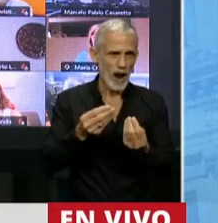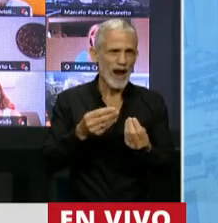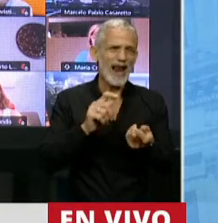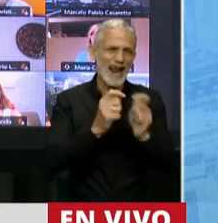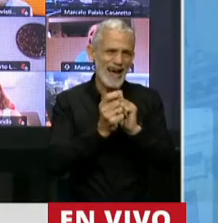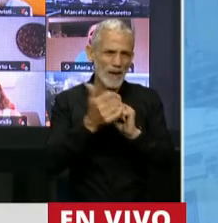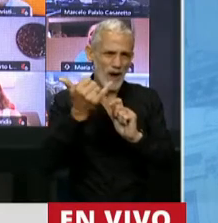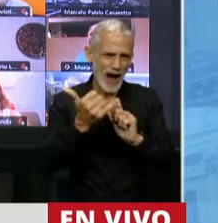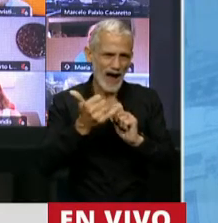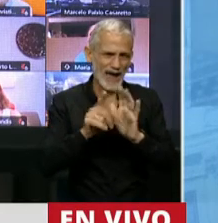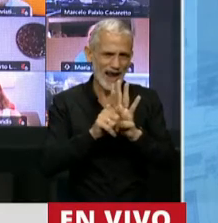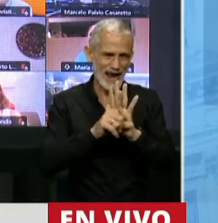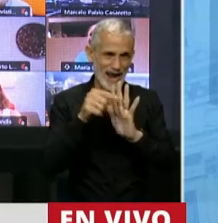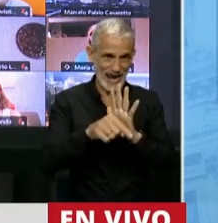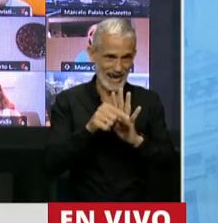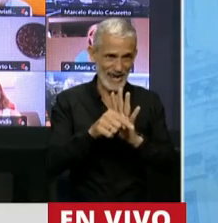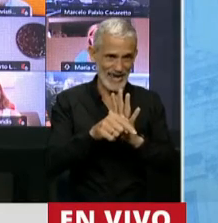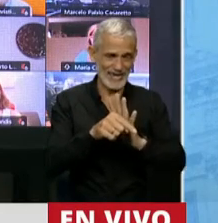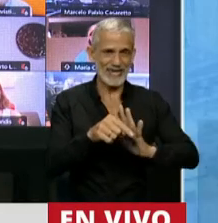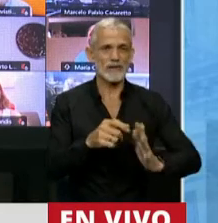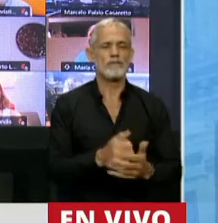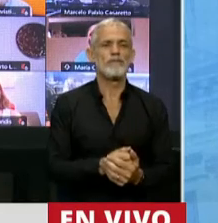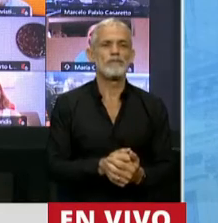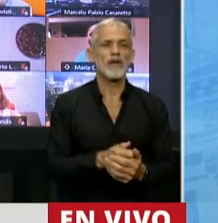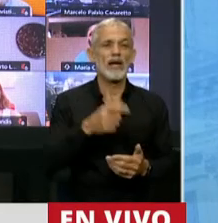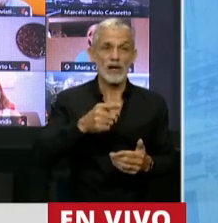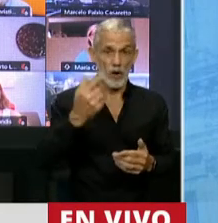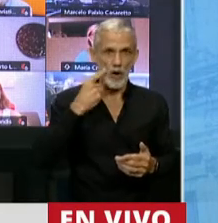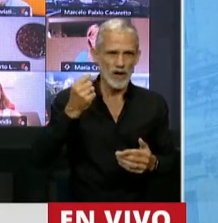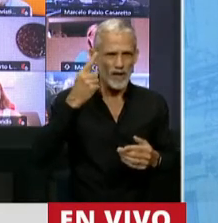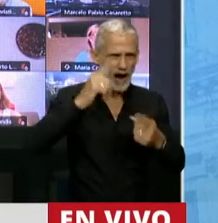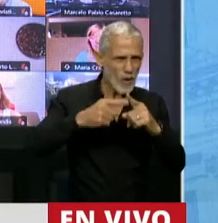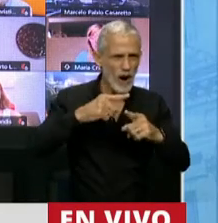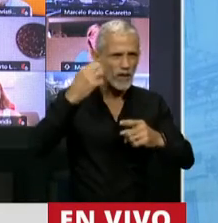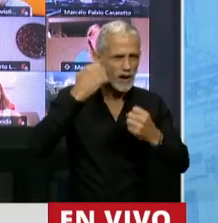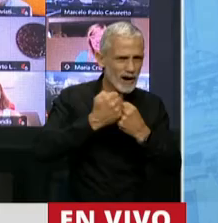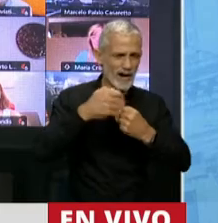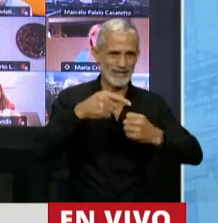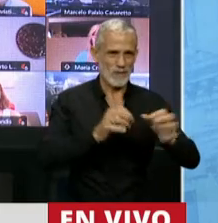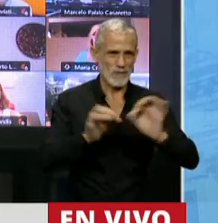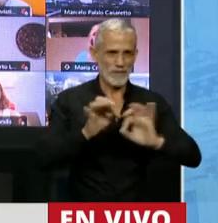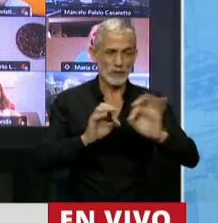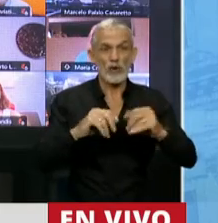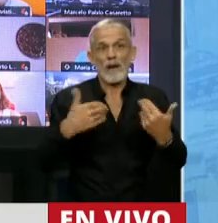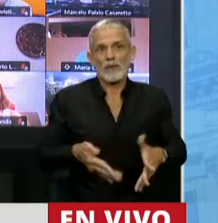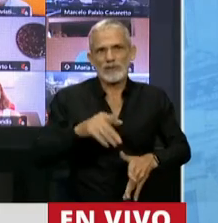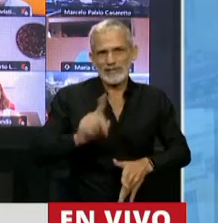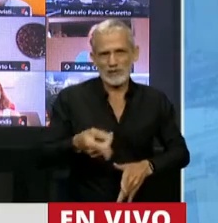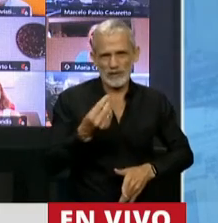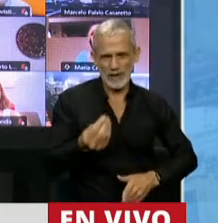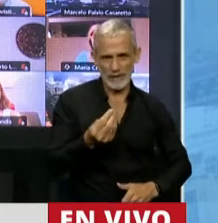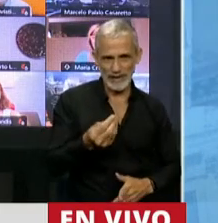modificaciones que hemos estado consensuando en el día de hoy a este proyecto, aprovechando también un poco